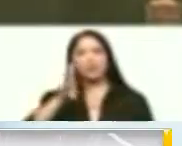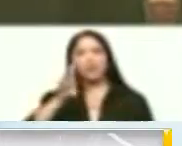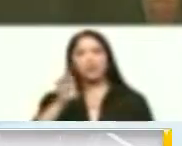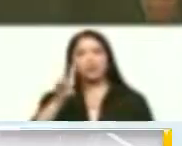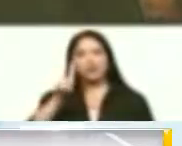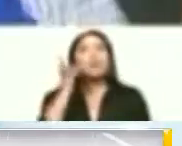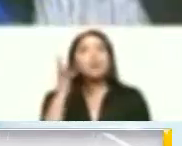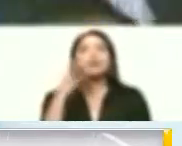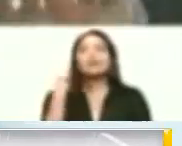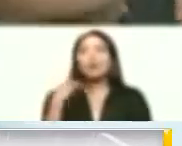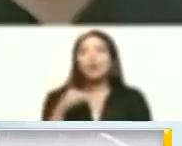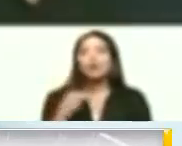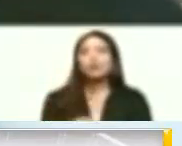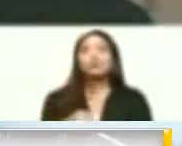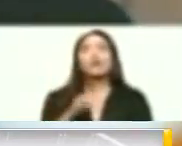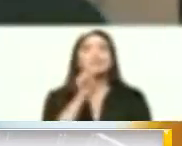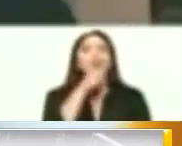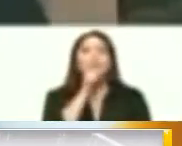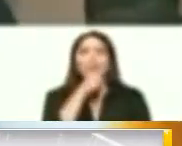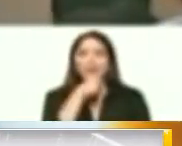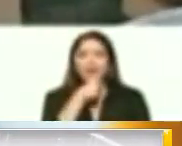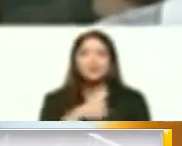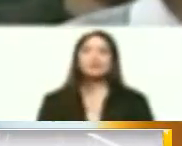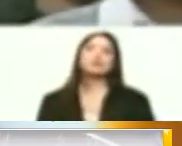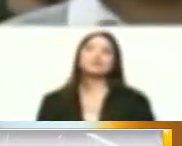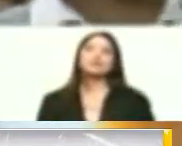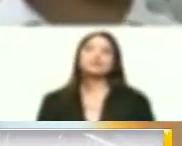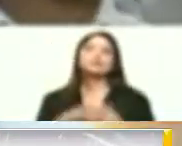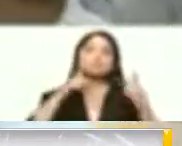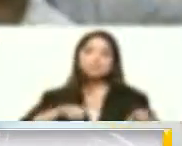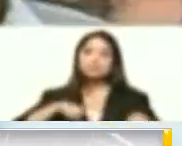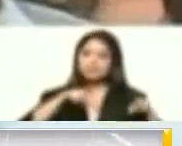en diciembre de 2015 permitirá recaudar